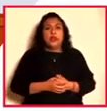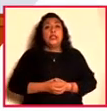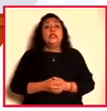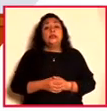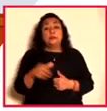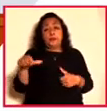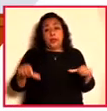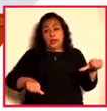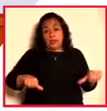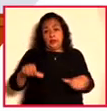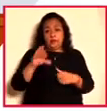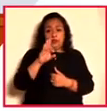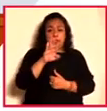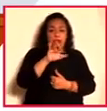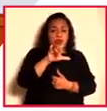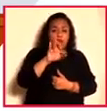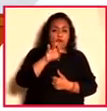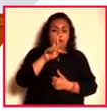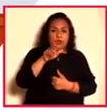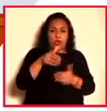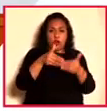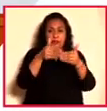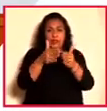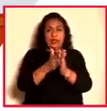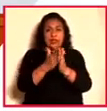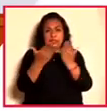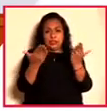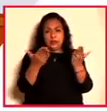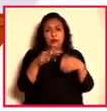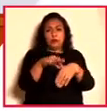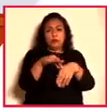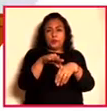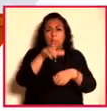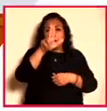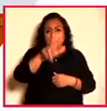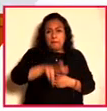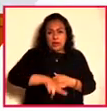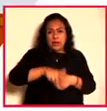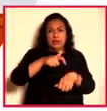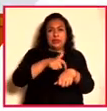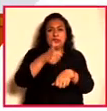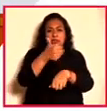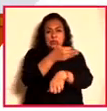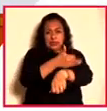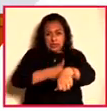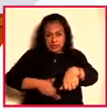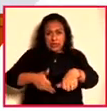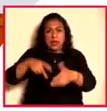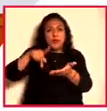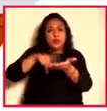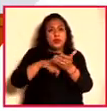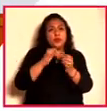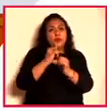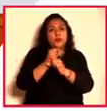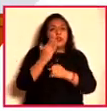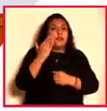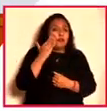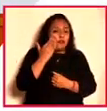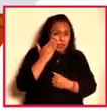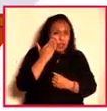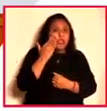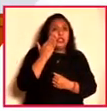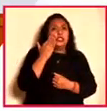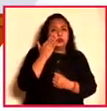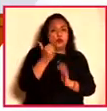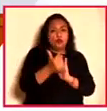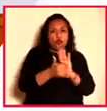actividades del Faro Navegantes del Libro se llevan a cabo en vivo todos los martes a las 6 de la tarde a través de la página de Facebook y canal de YouTube